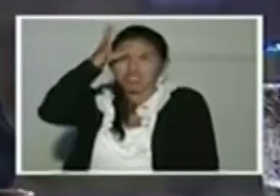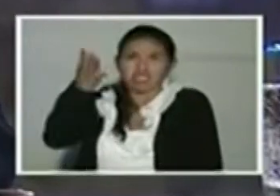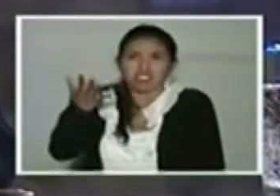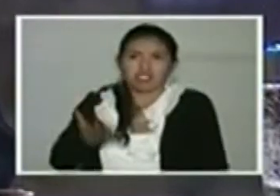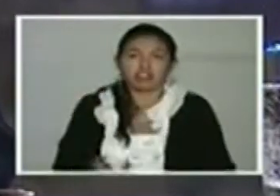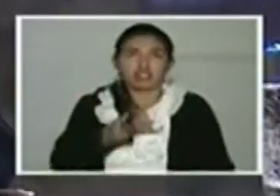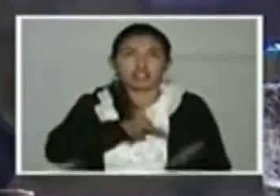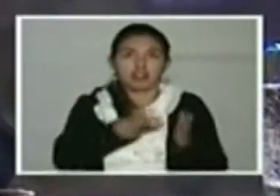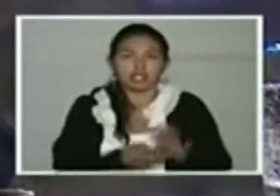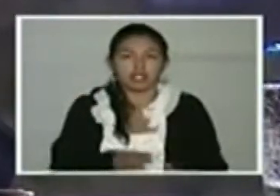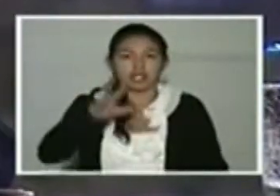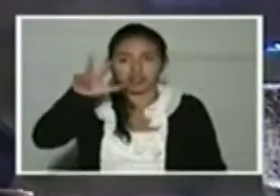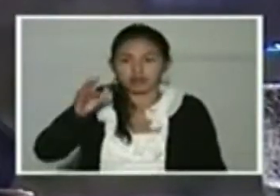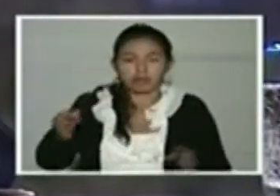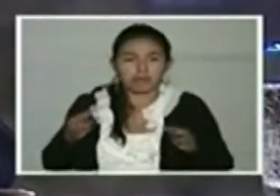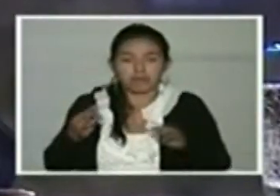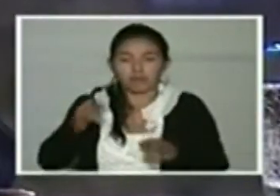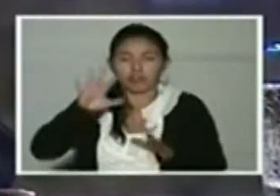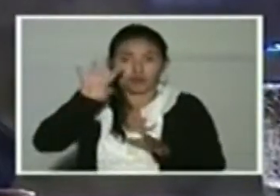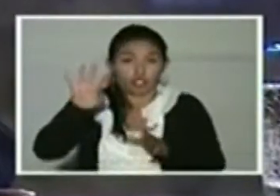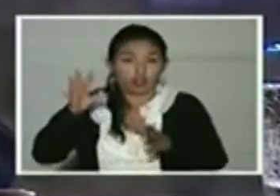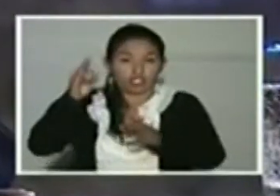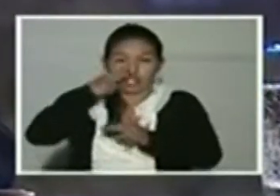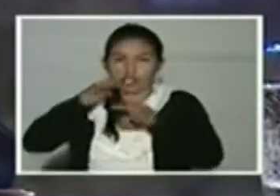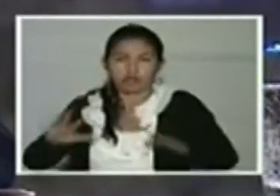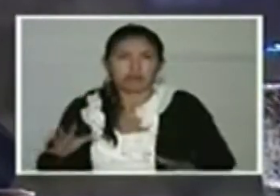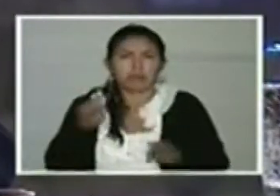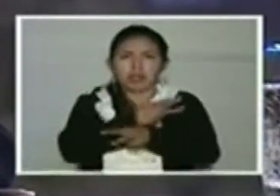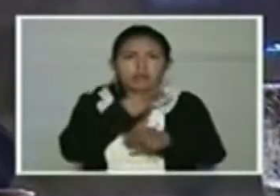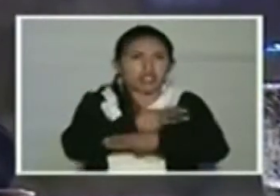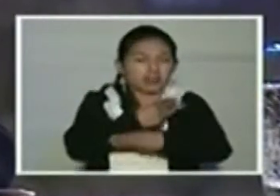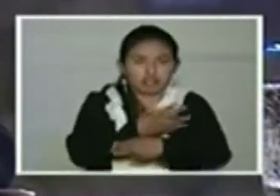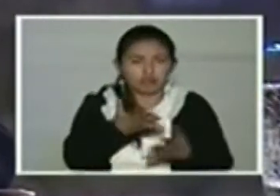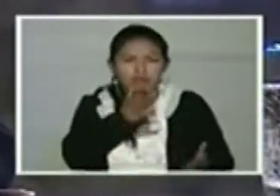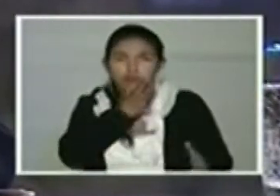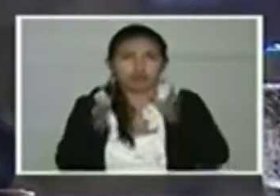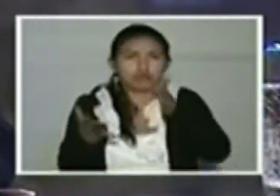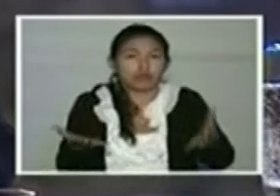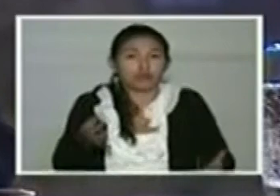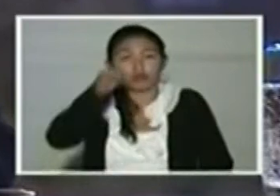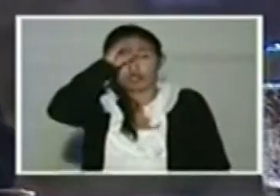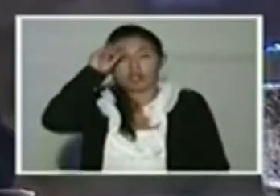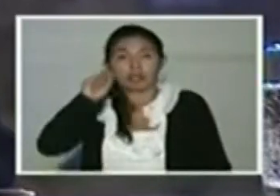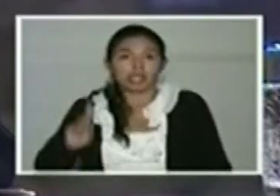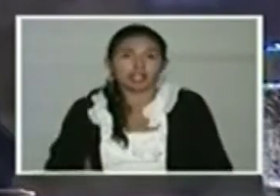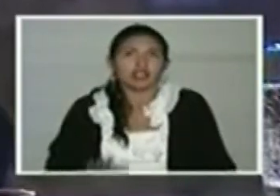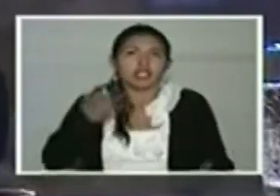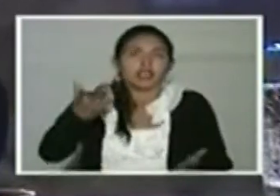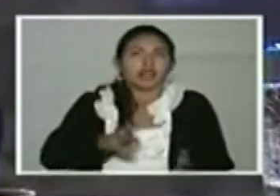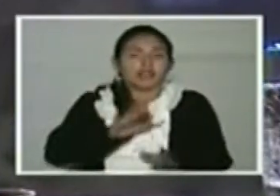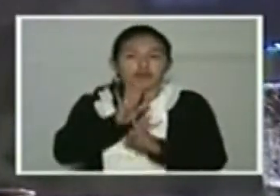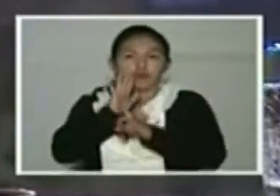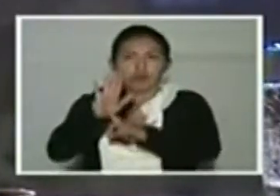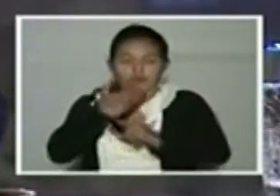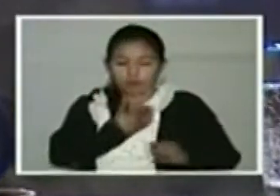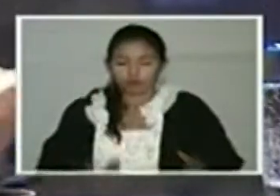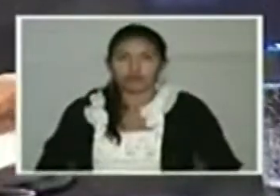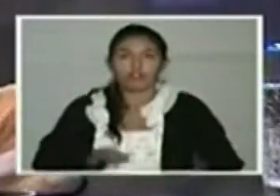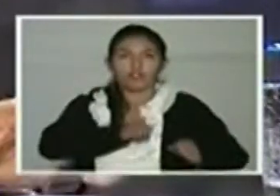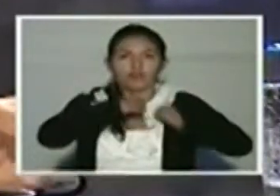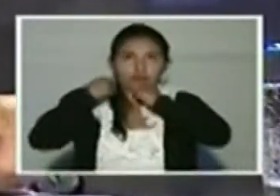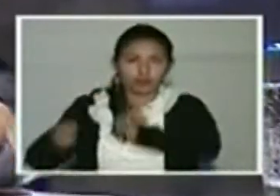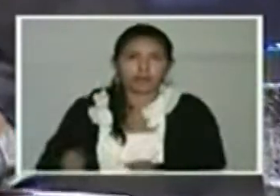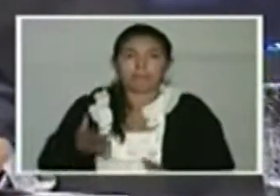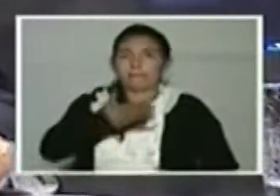de cada cuatro niños no saben matemáticas el 70% de la educación es pública y hay que fortalecerla y hay que